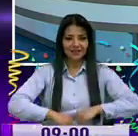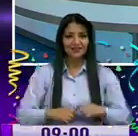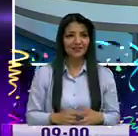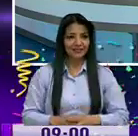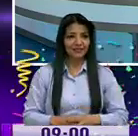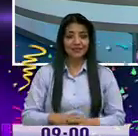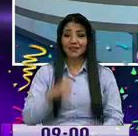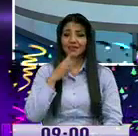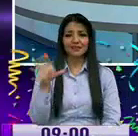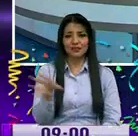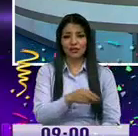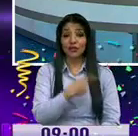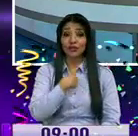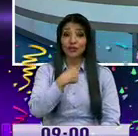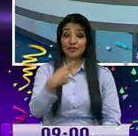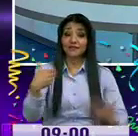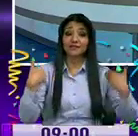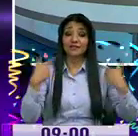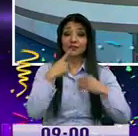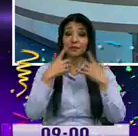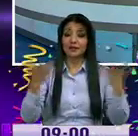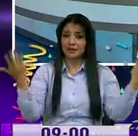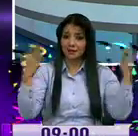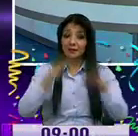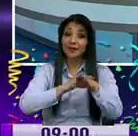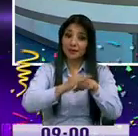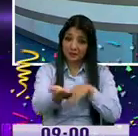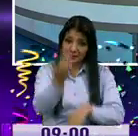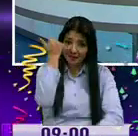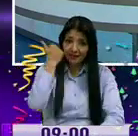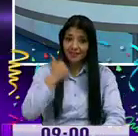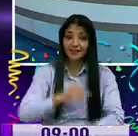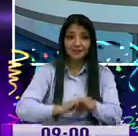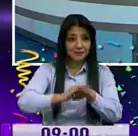dijeron todo. Yo le voy a decir feliz cumpleaños, Robert. Invitará.